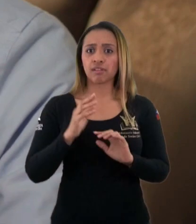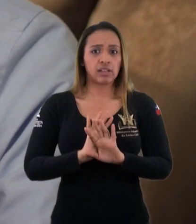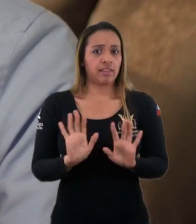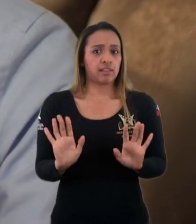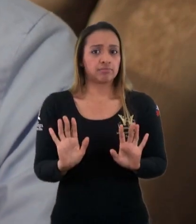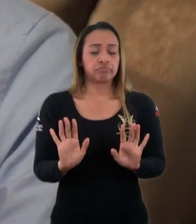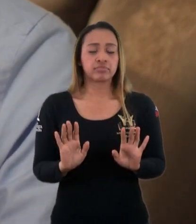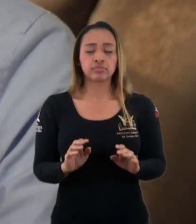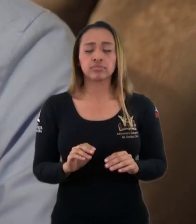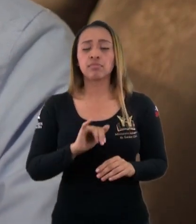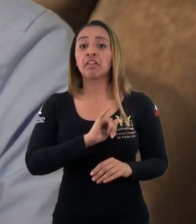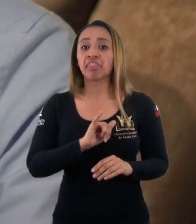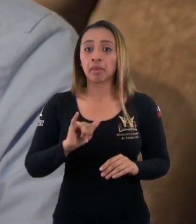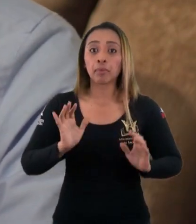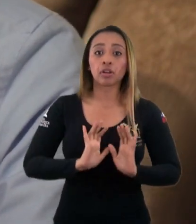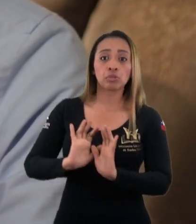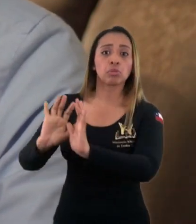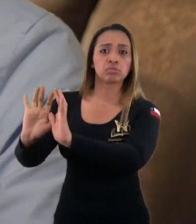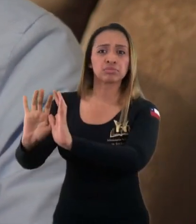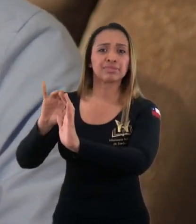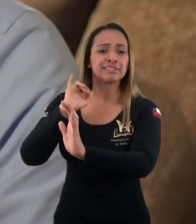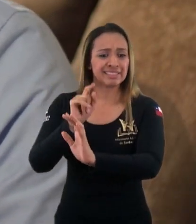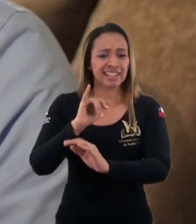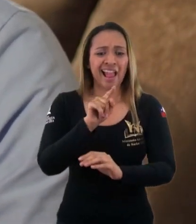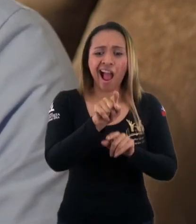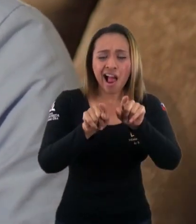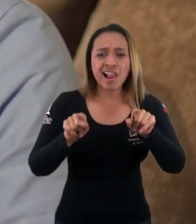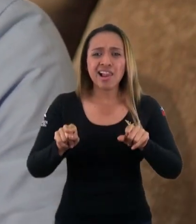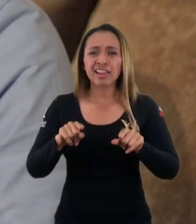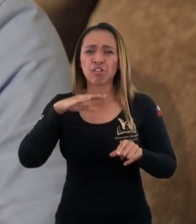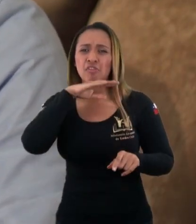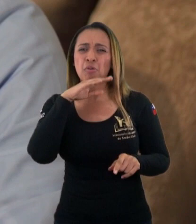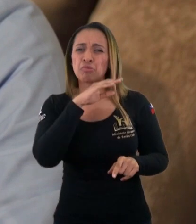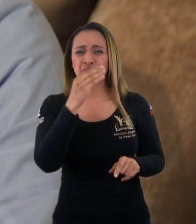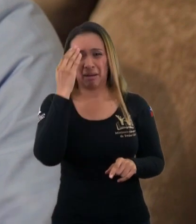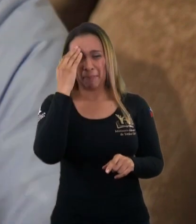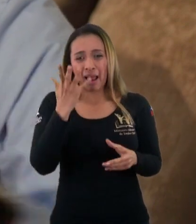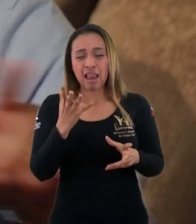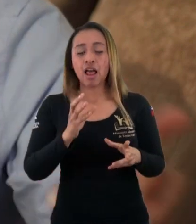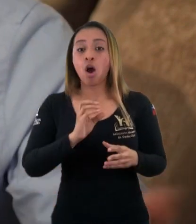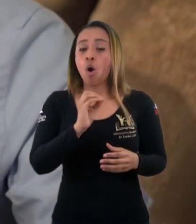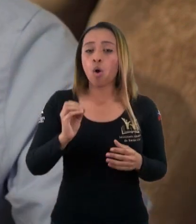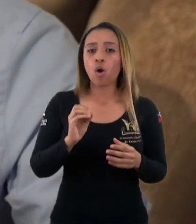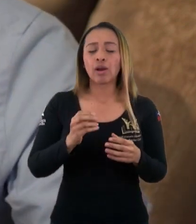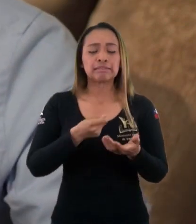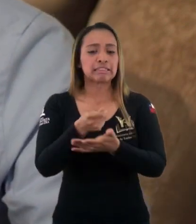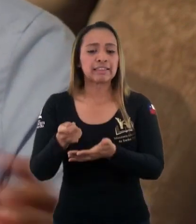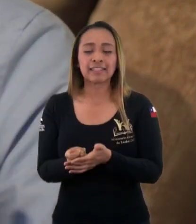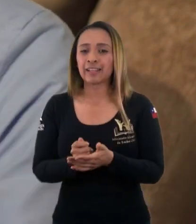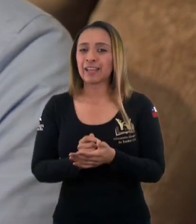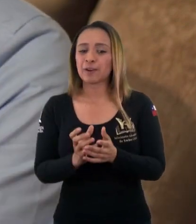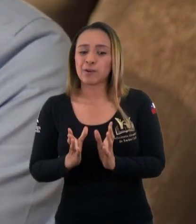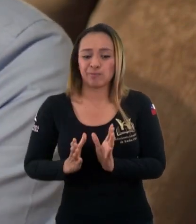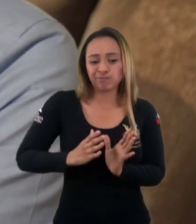Ahora, posterior a eso, si alguien va a utilizarlo de forma equivocada, si va a poner el recurso donde no debería ser